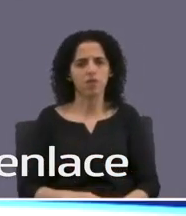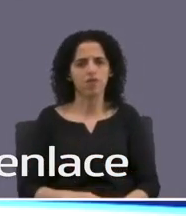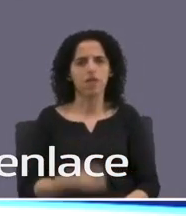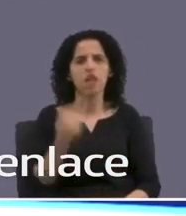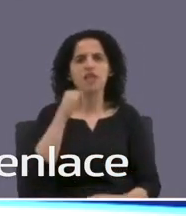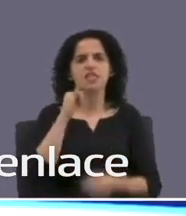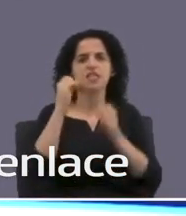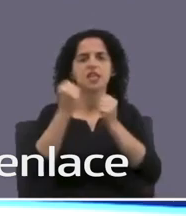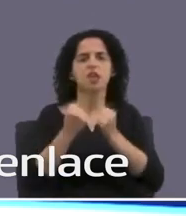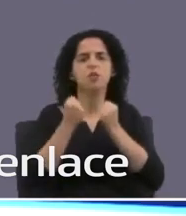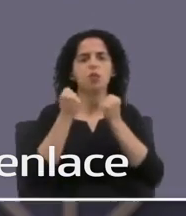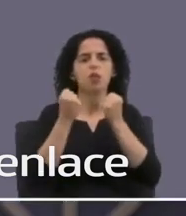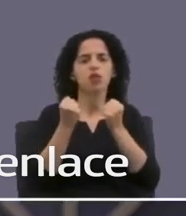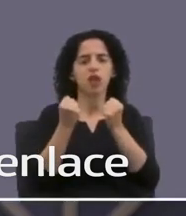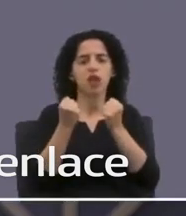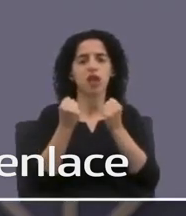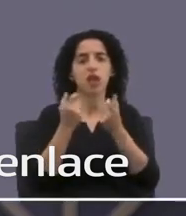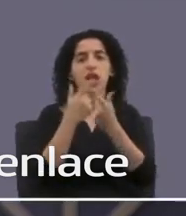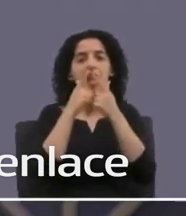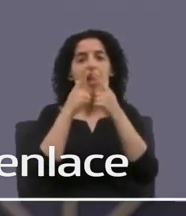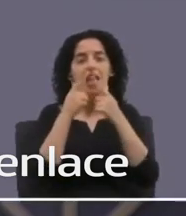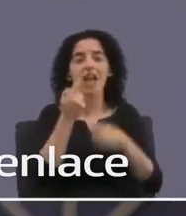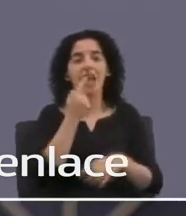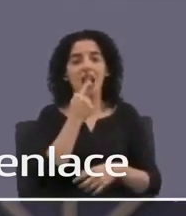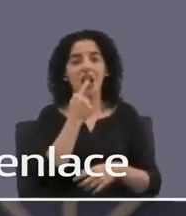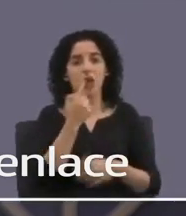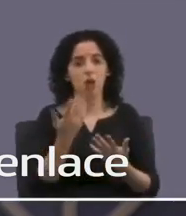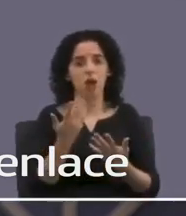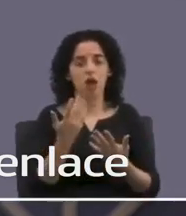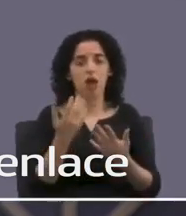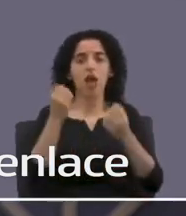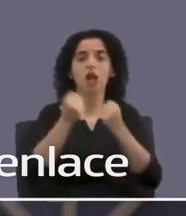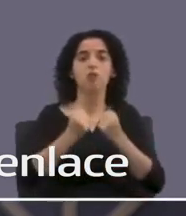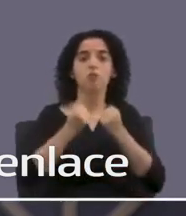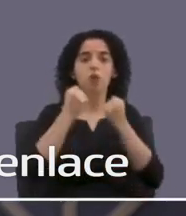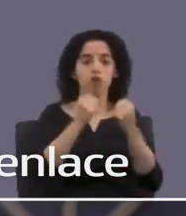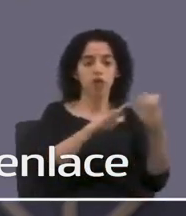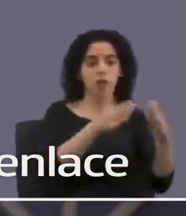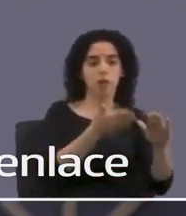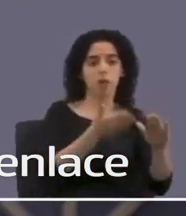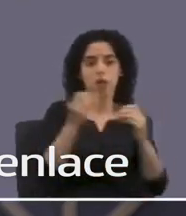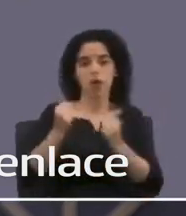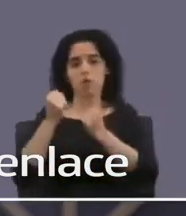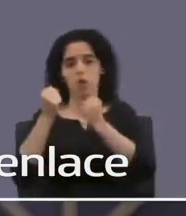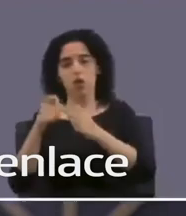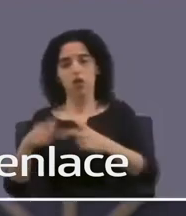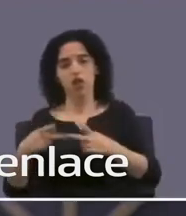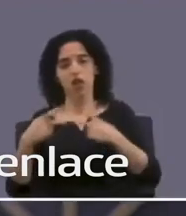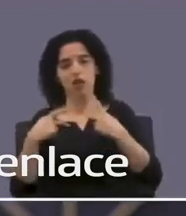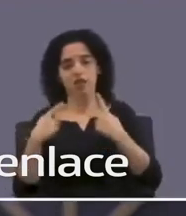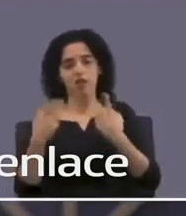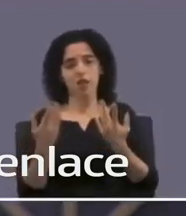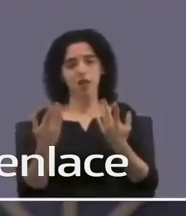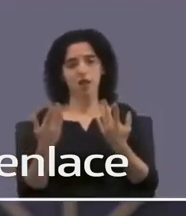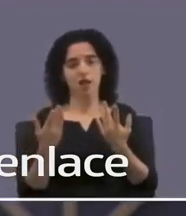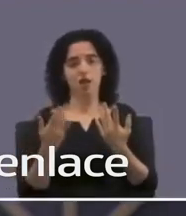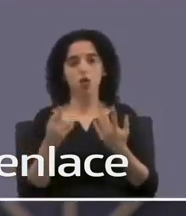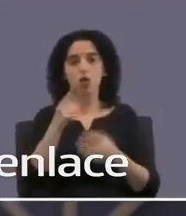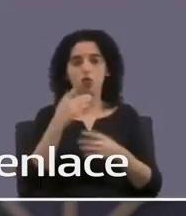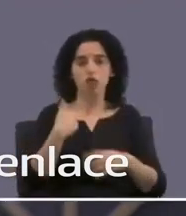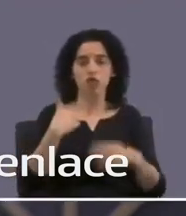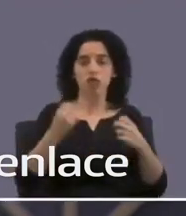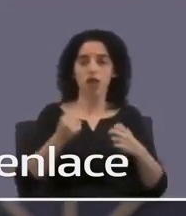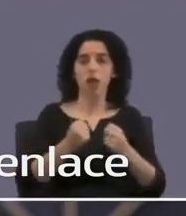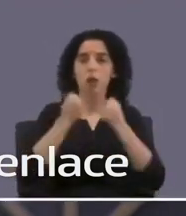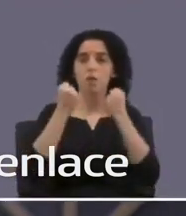hablas? Si el poder está en la lengua, el poder de la muerte, de la vida, ahí está.